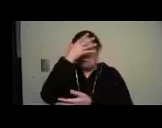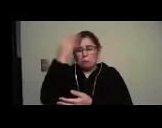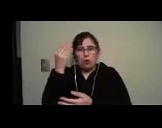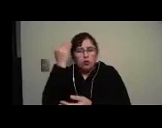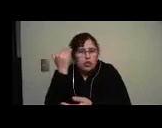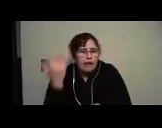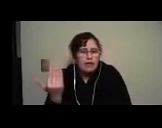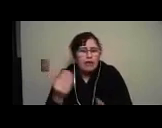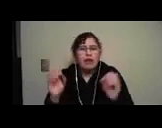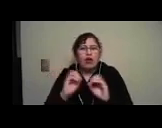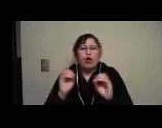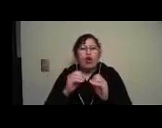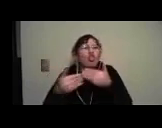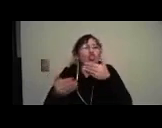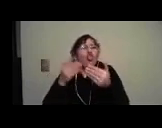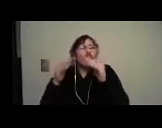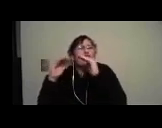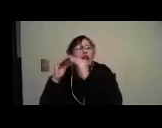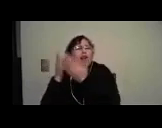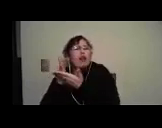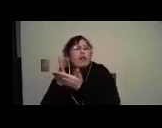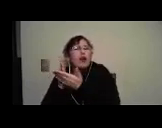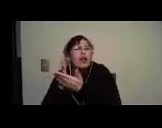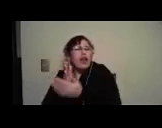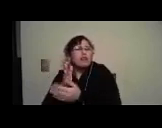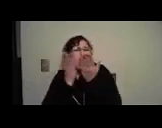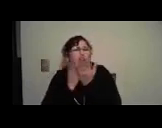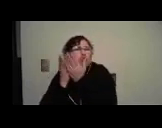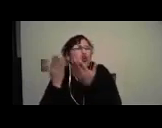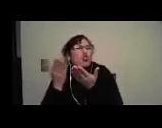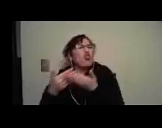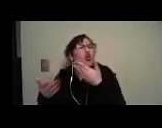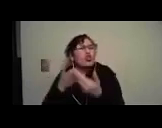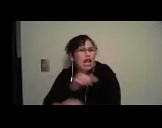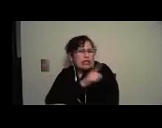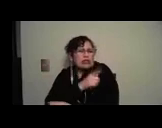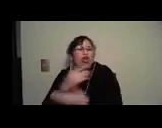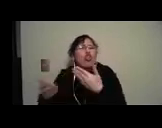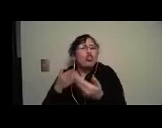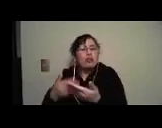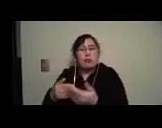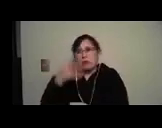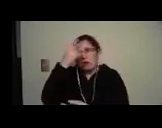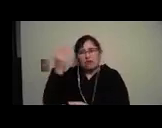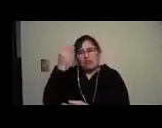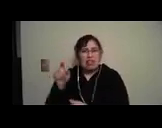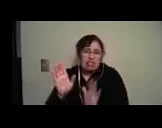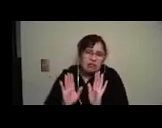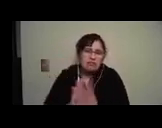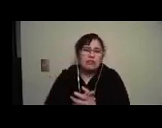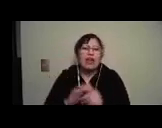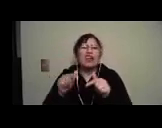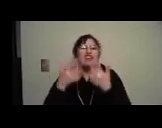refiero por eso antes de hablar de demencias quise describir un poquitito más lo que tiene que ver con funciones cognitivas y